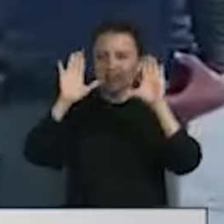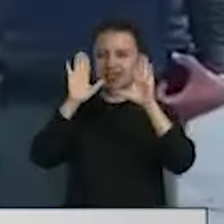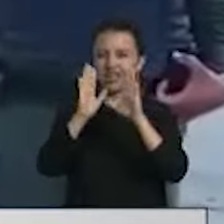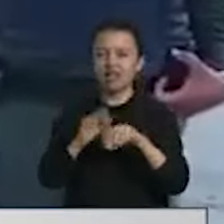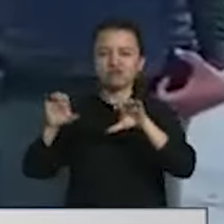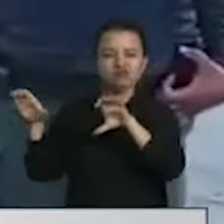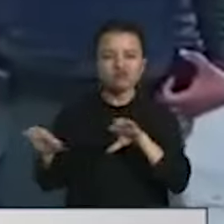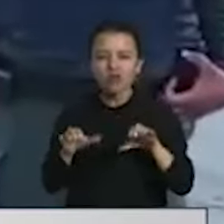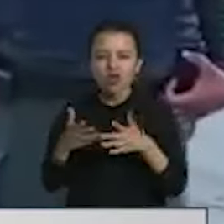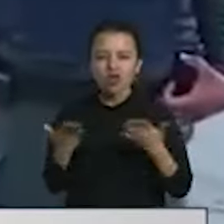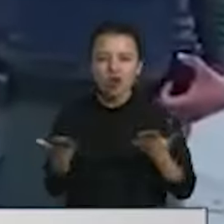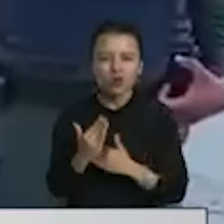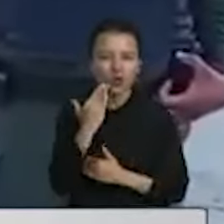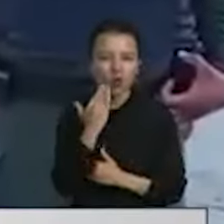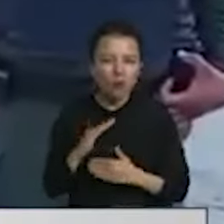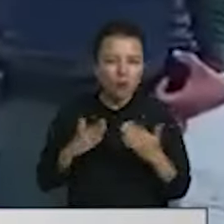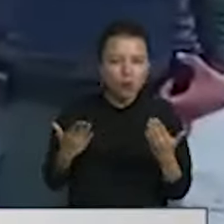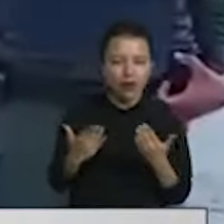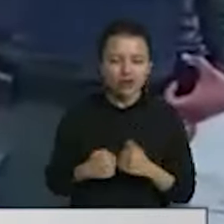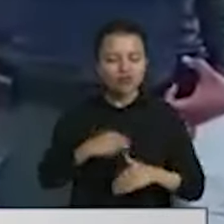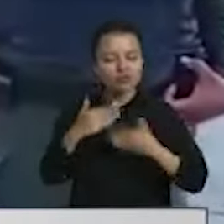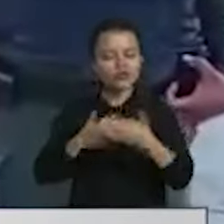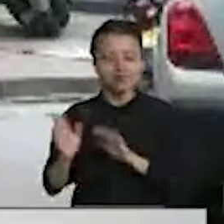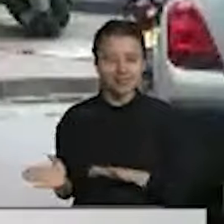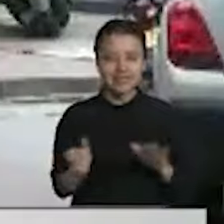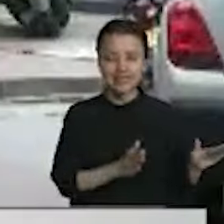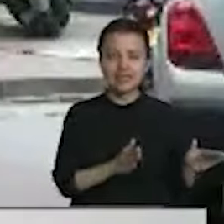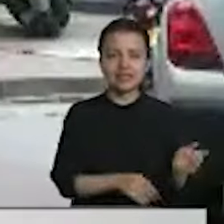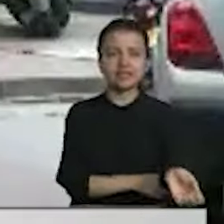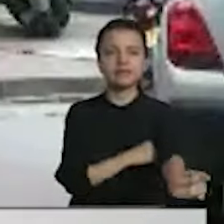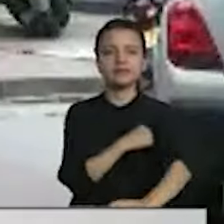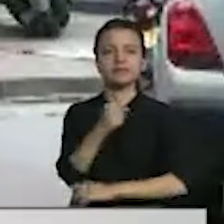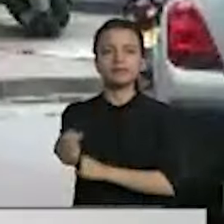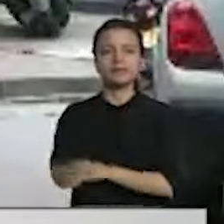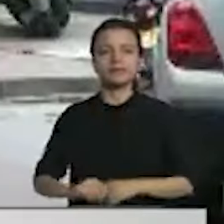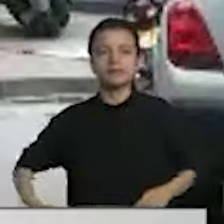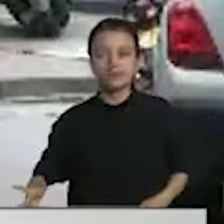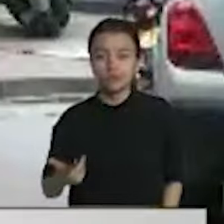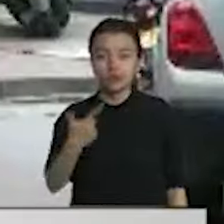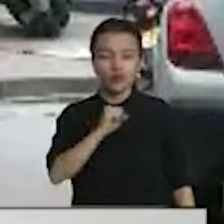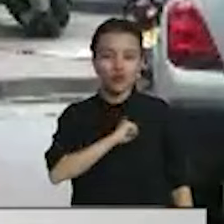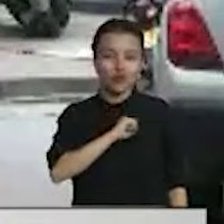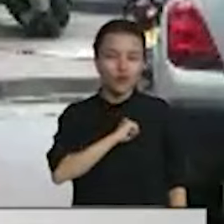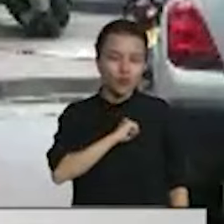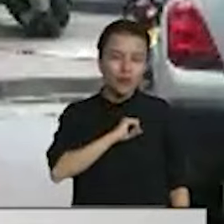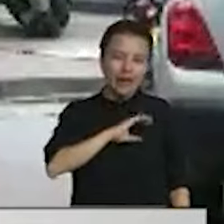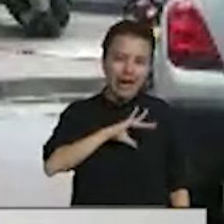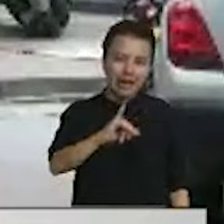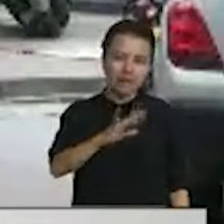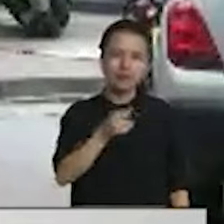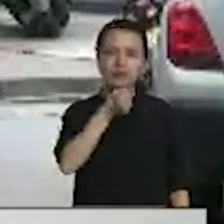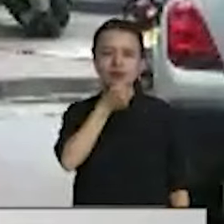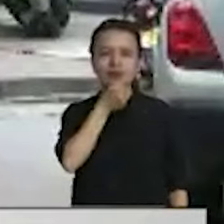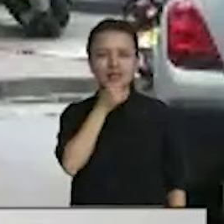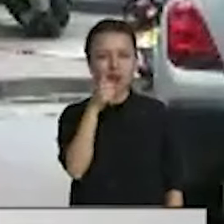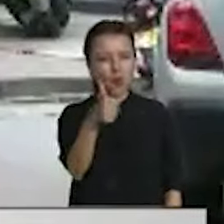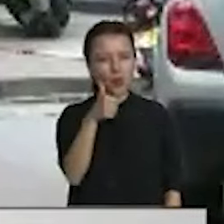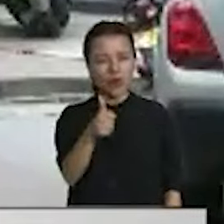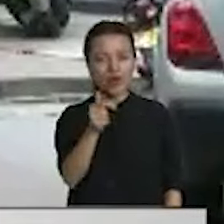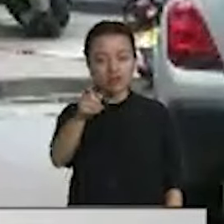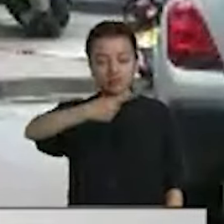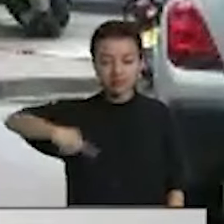que dieron lugar a este suceso en medio de este procedimiento policial. Hay buenas noticias para los caleños, pues a partir de hoy la pista atlética